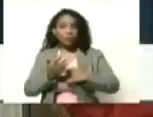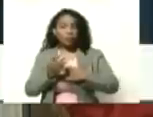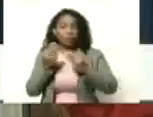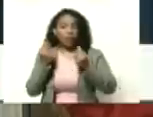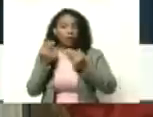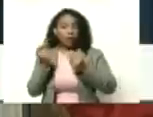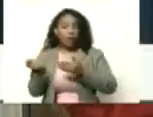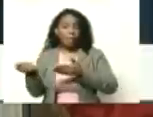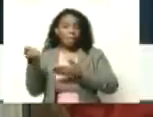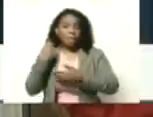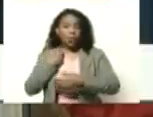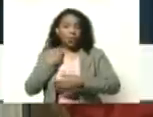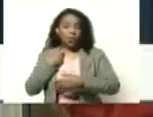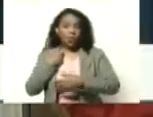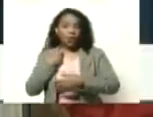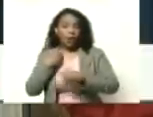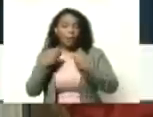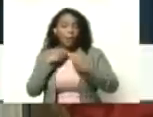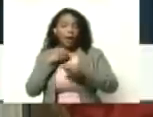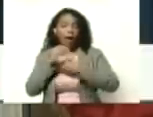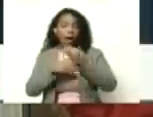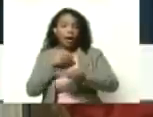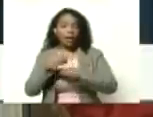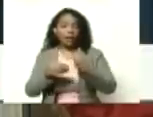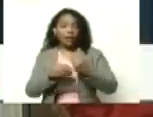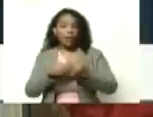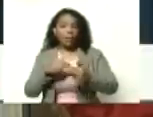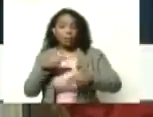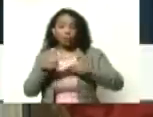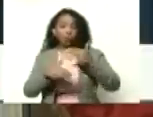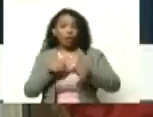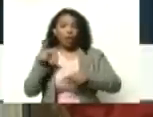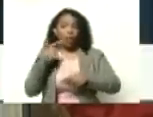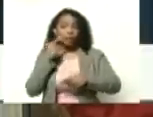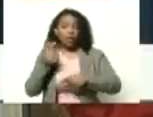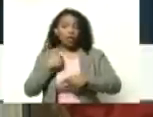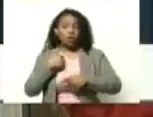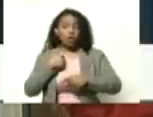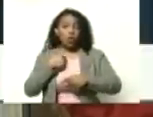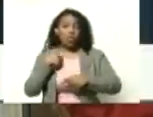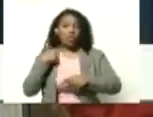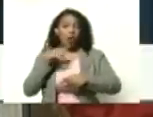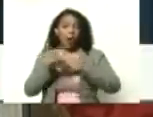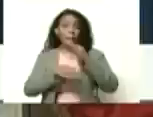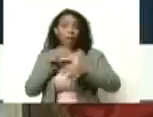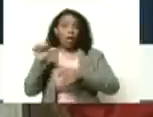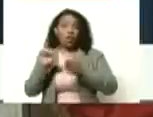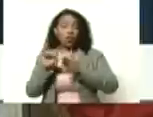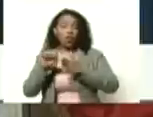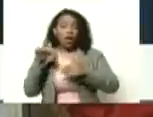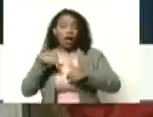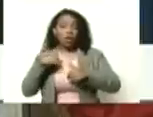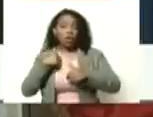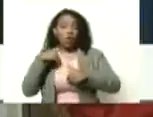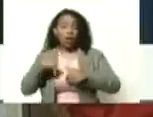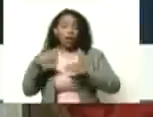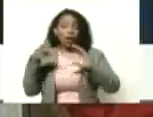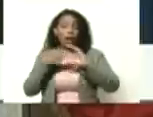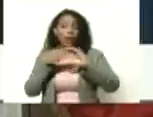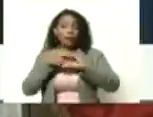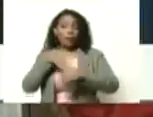dinero para cometer el crimen él dice bueno yo yo tengo que explicar dónde estaba bueno no yo estaba en el lince